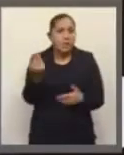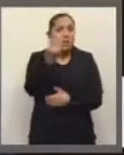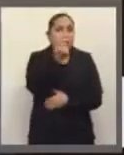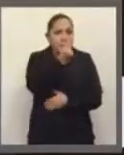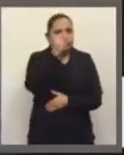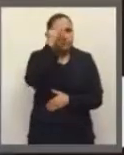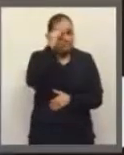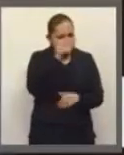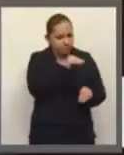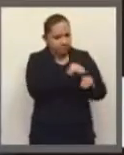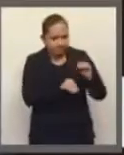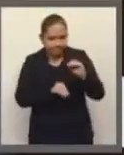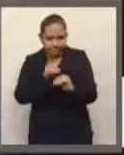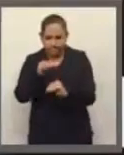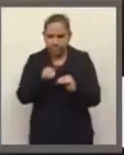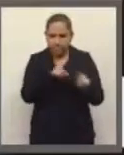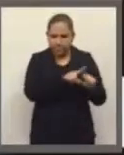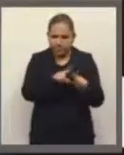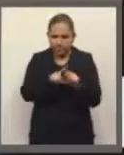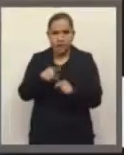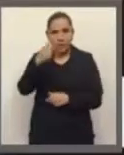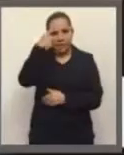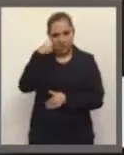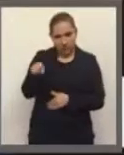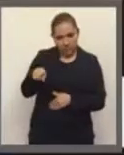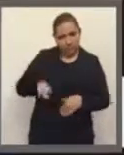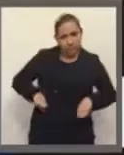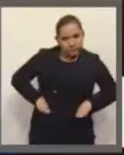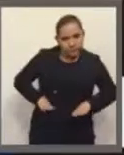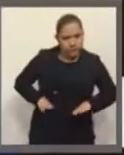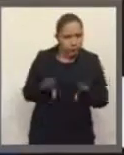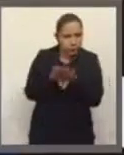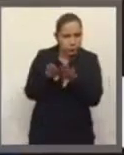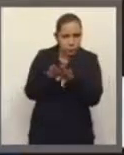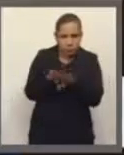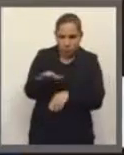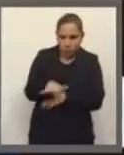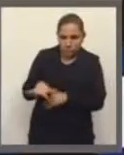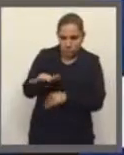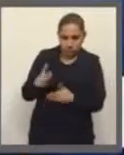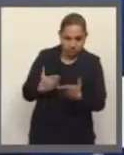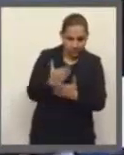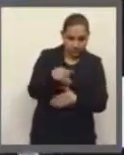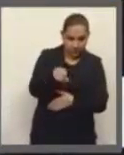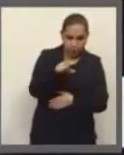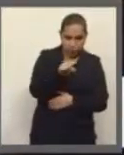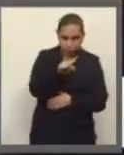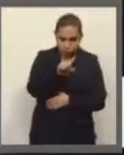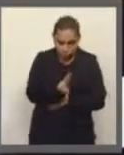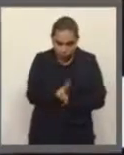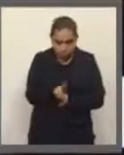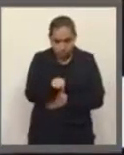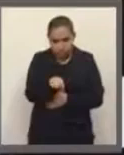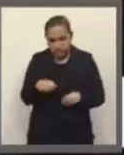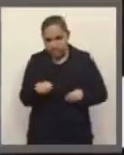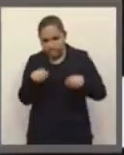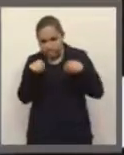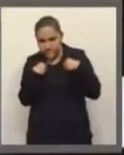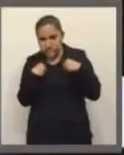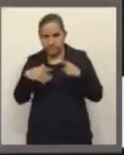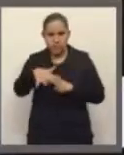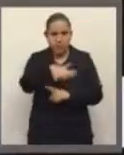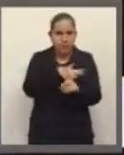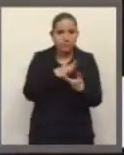regulatorios para impulsar la región fronteriza del sur-sureste. Esa región aprovechando